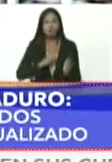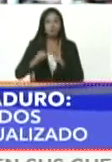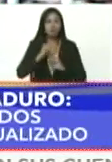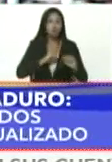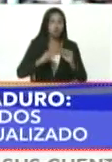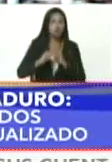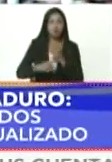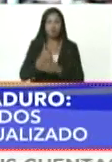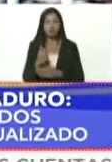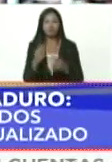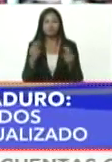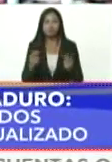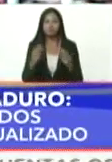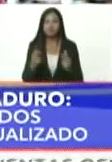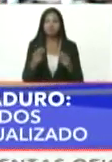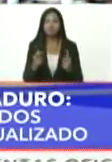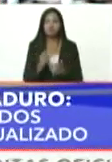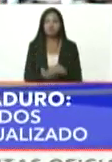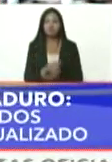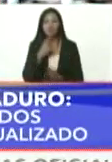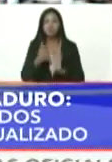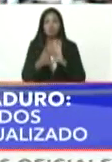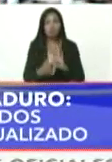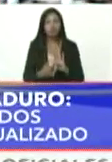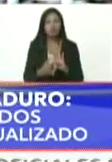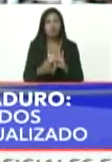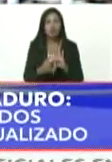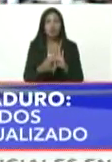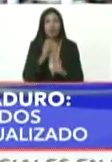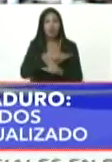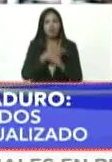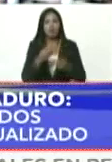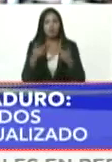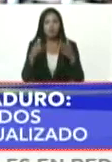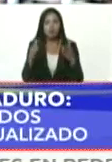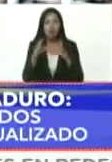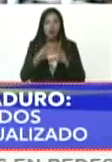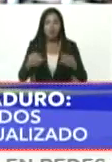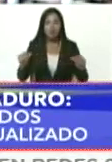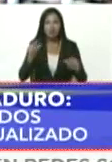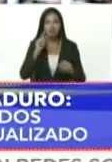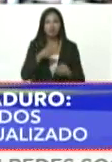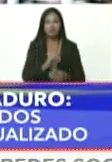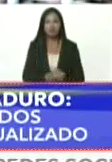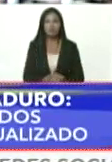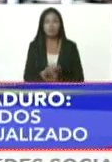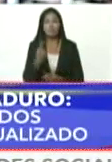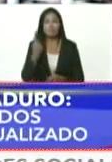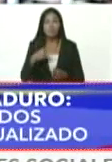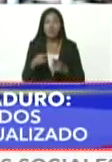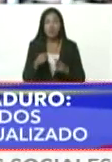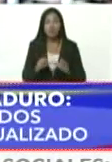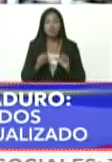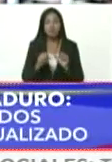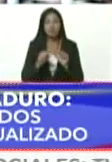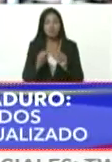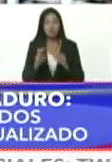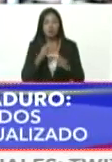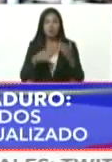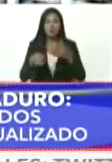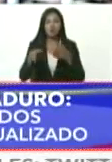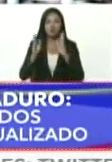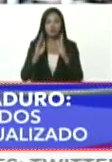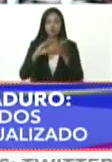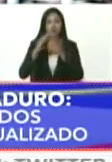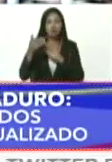movilizarla, activarla, demostrar el poder popular en el territorio. Pero debe avanzarse hacia la construcción de